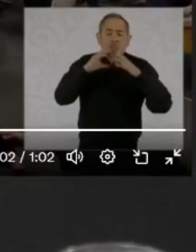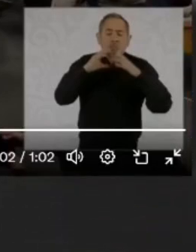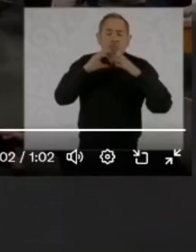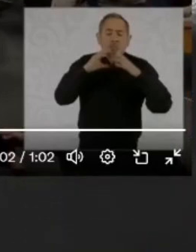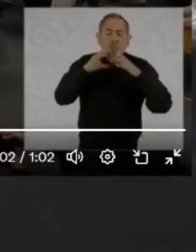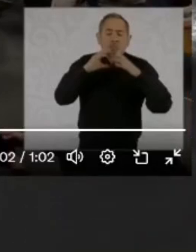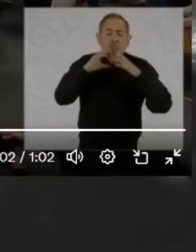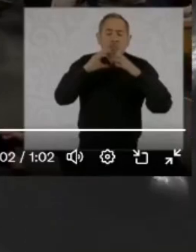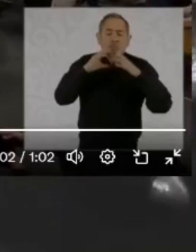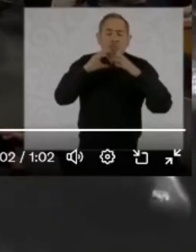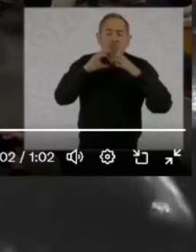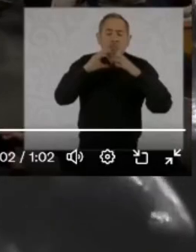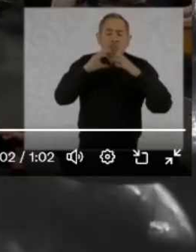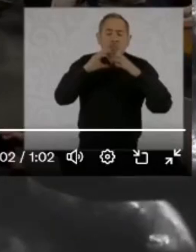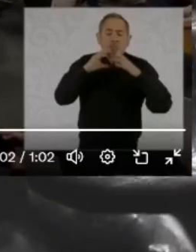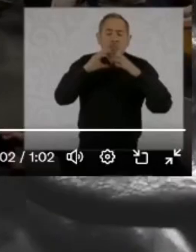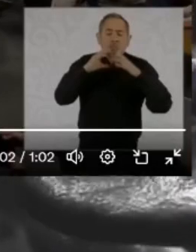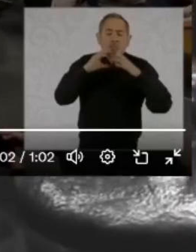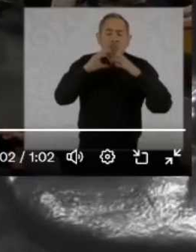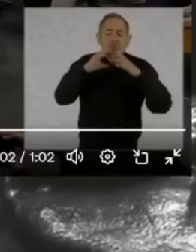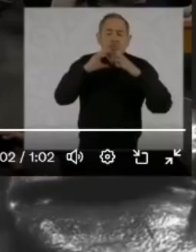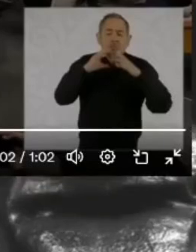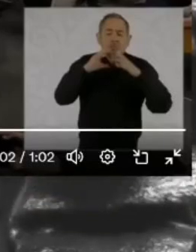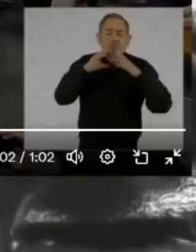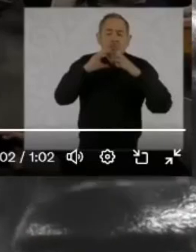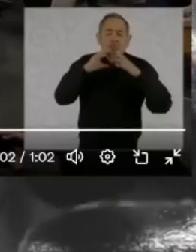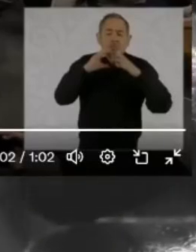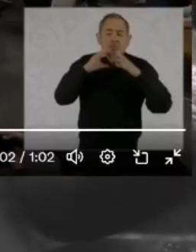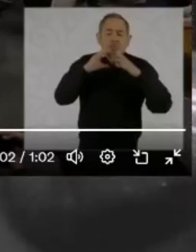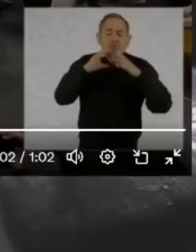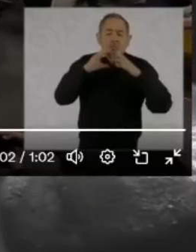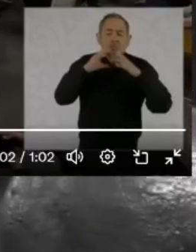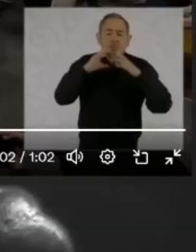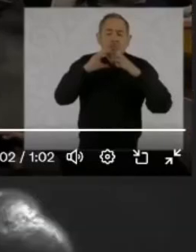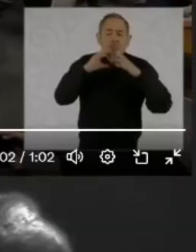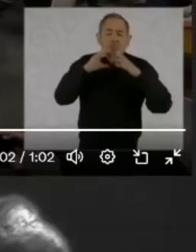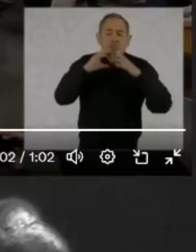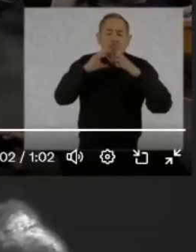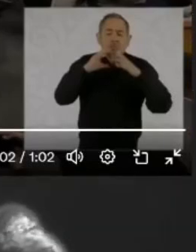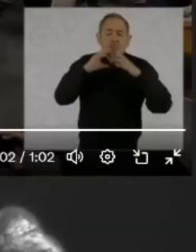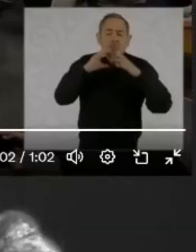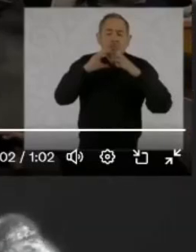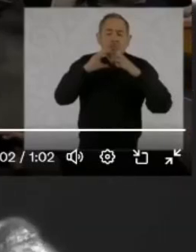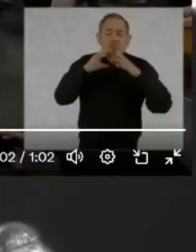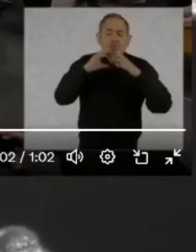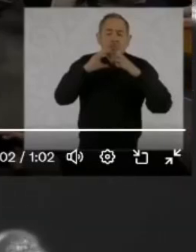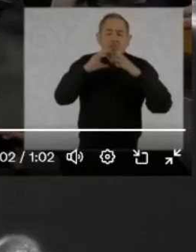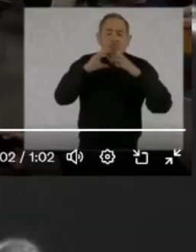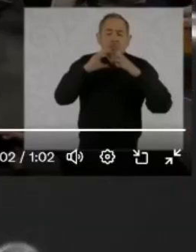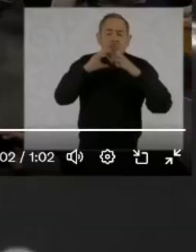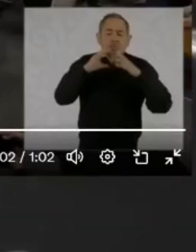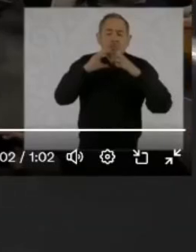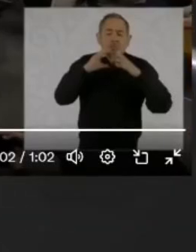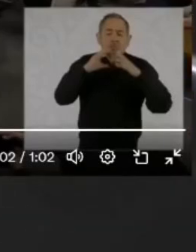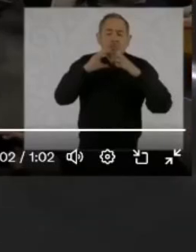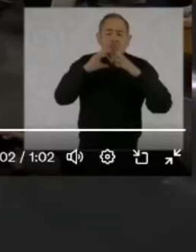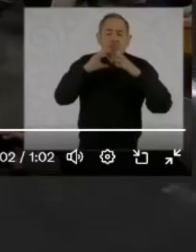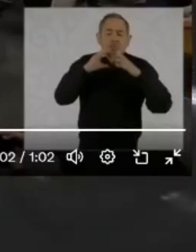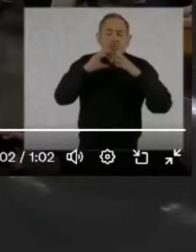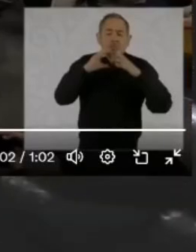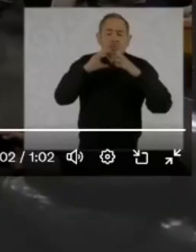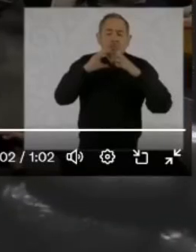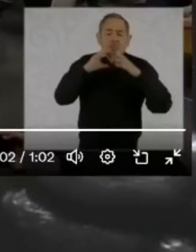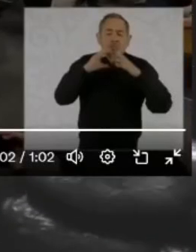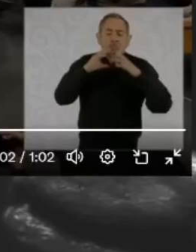ahí a las gallinas. Nos tocó ver las vacas que estaban ahí, me tocó un día caerme en un excremento grande de una de